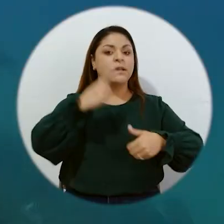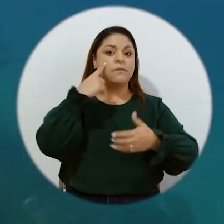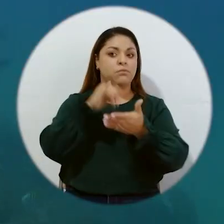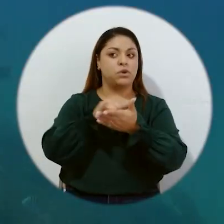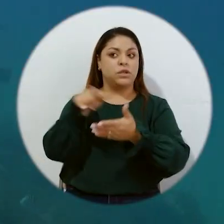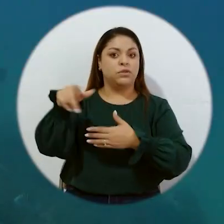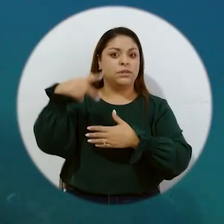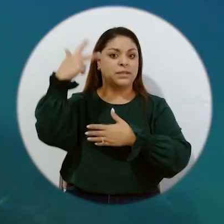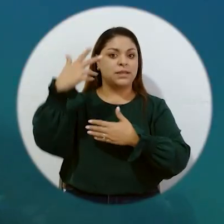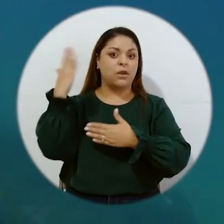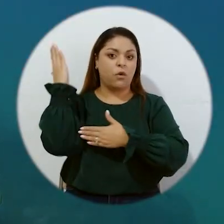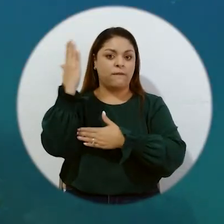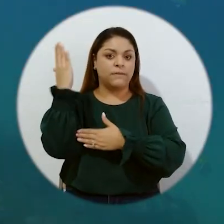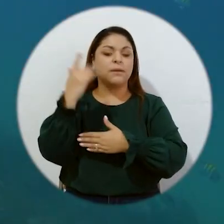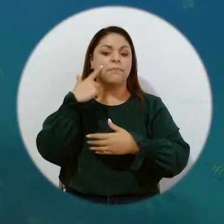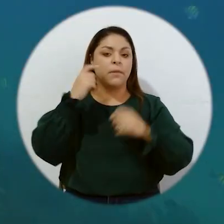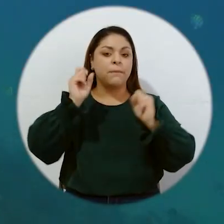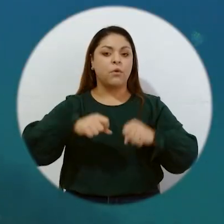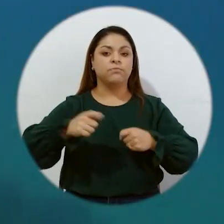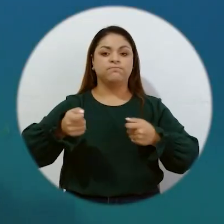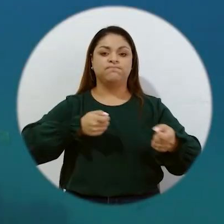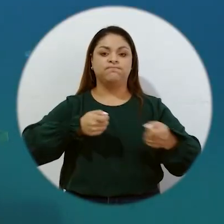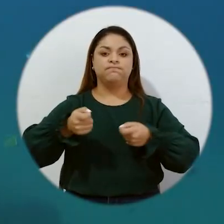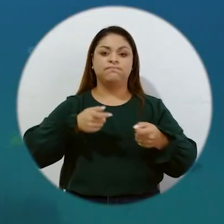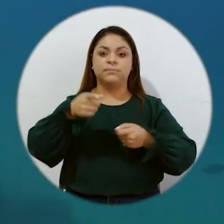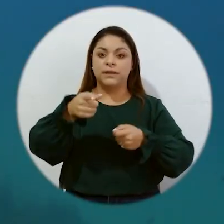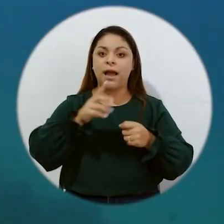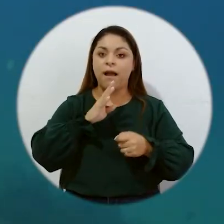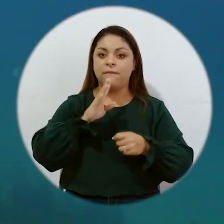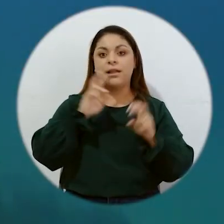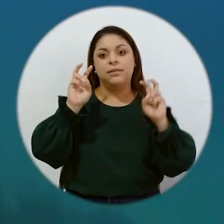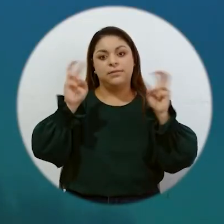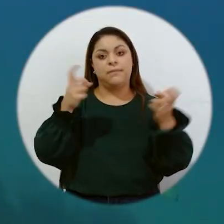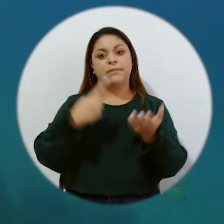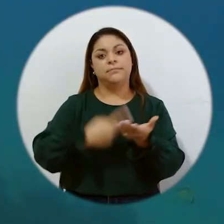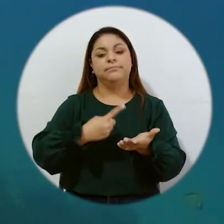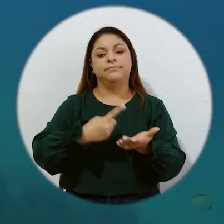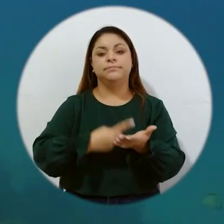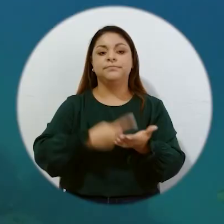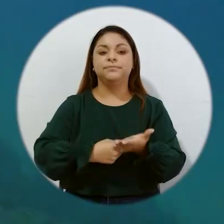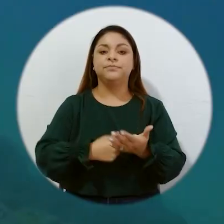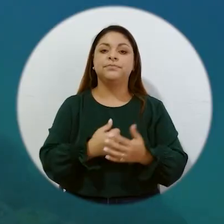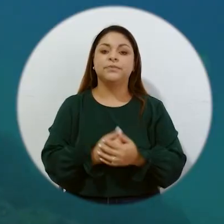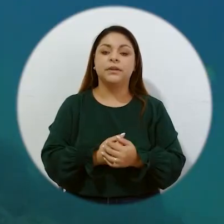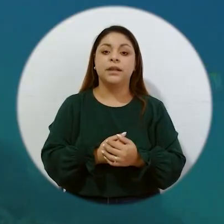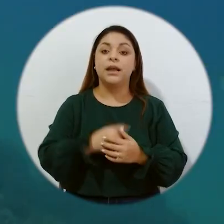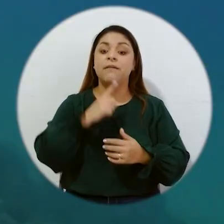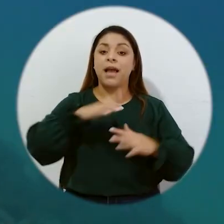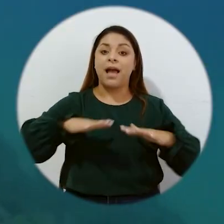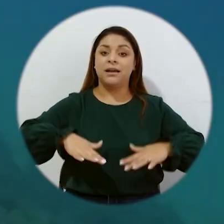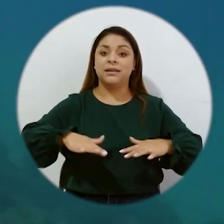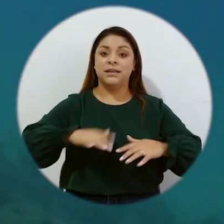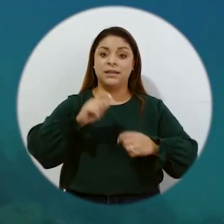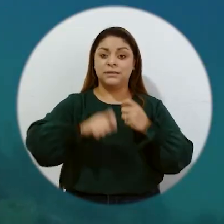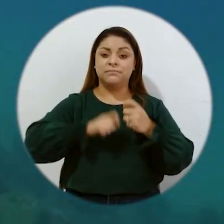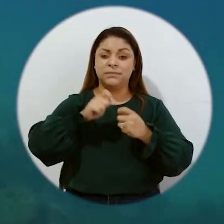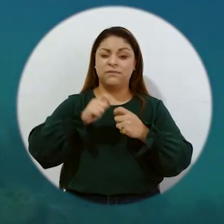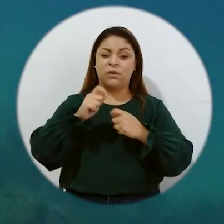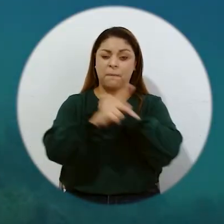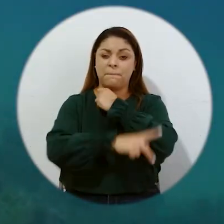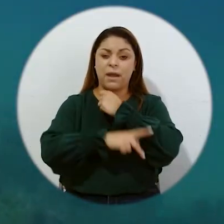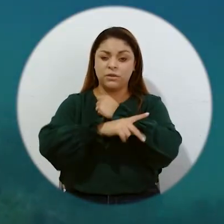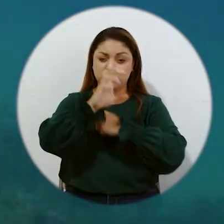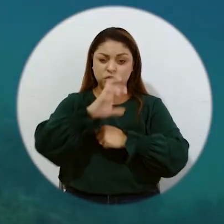precisamente de la actividad, para poder gestionar esta clase de temas. ya a nivel específico de nuestro